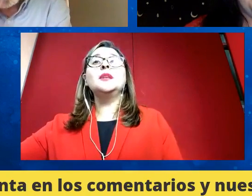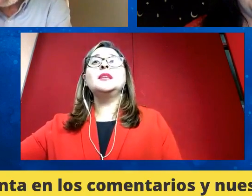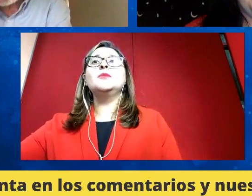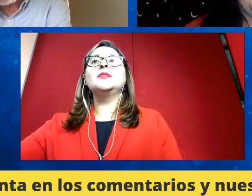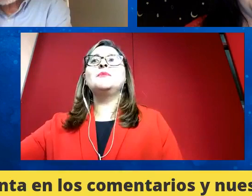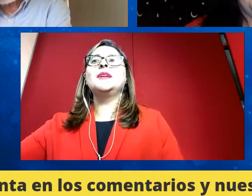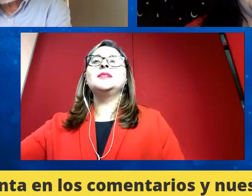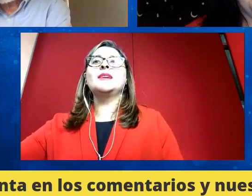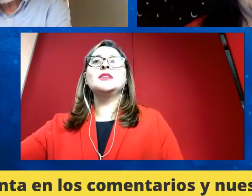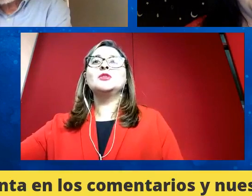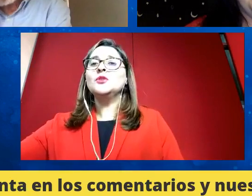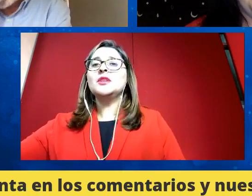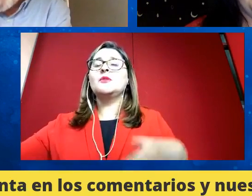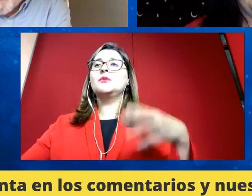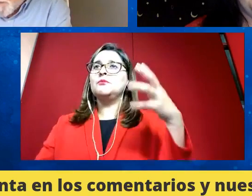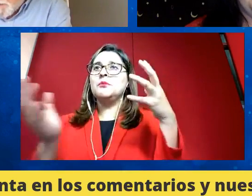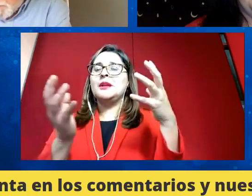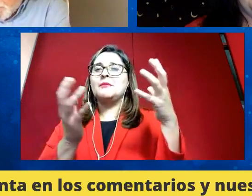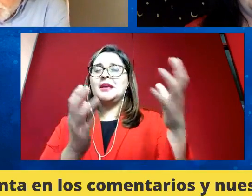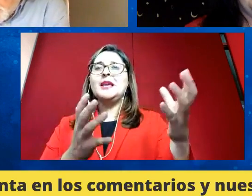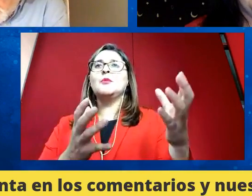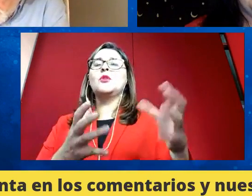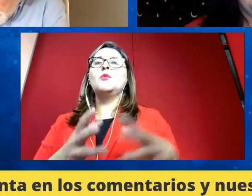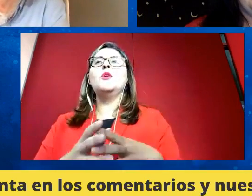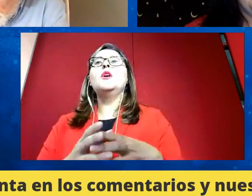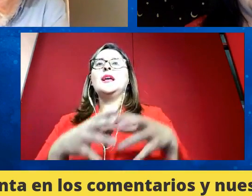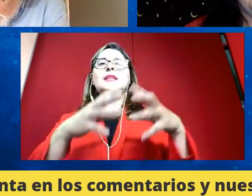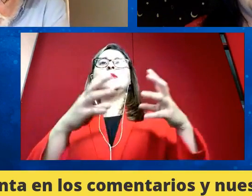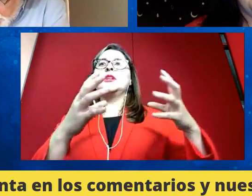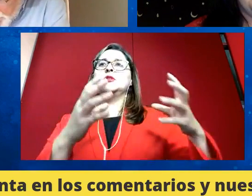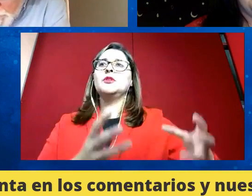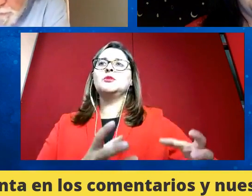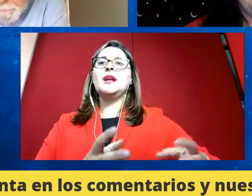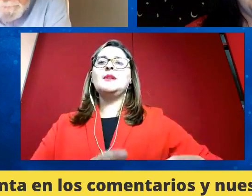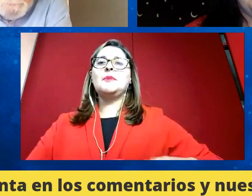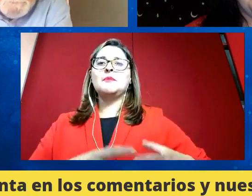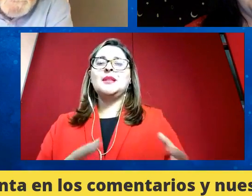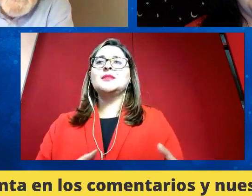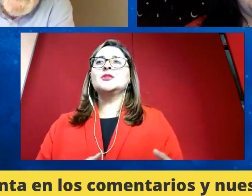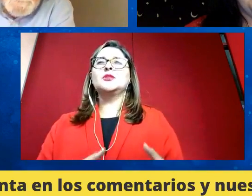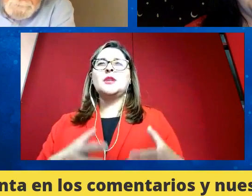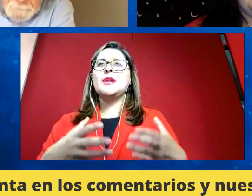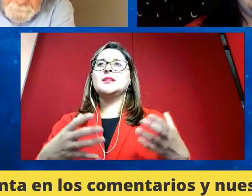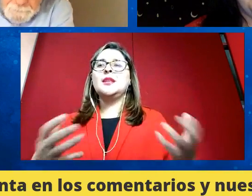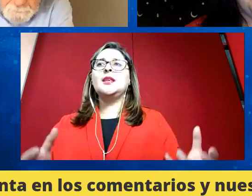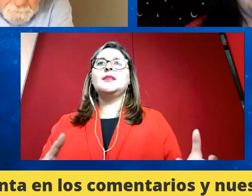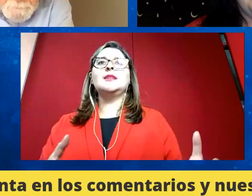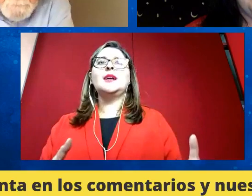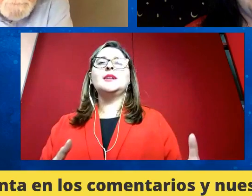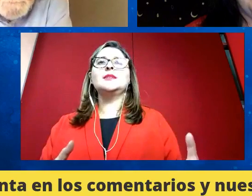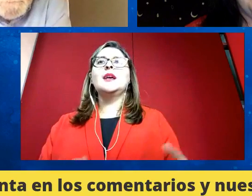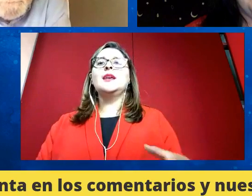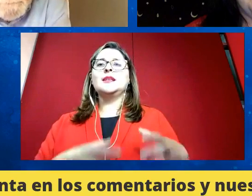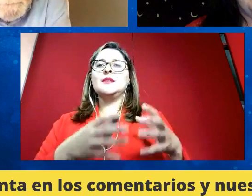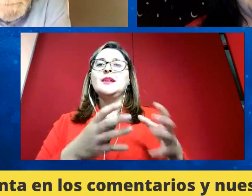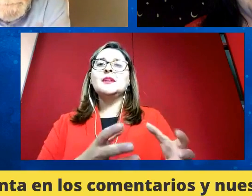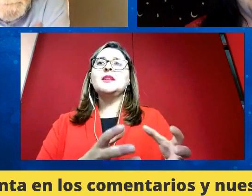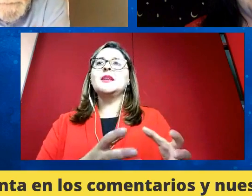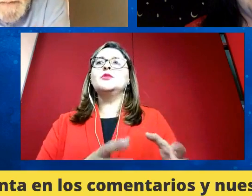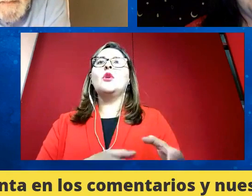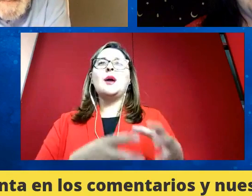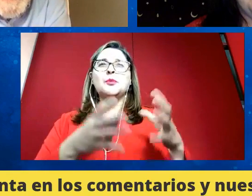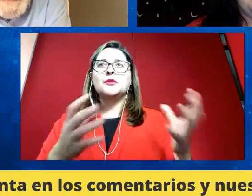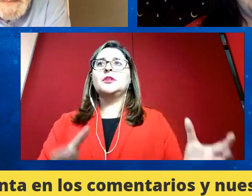para continuar queremos también saber entonces, veíamos cómo este laboratorio natural permite, ¿cierto?, tener una serie de ventajas que se